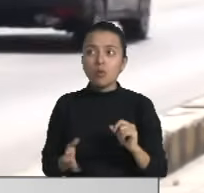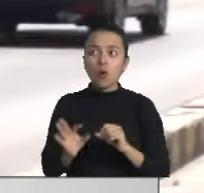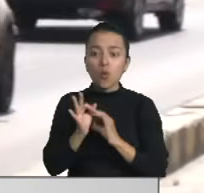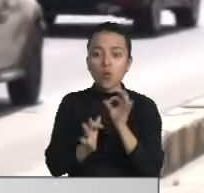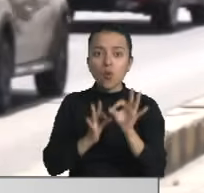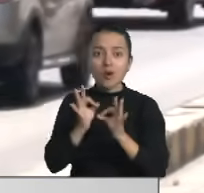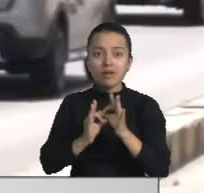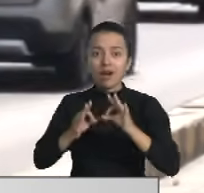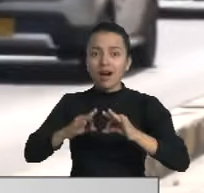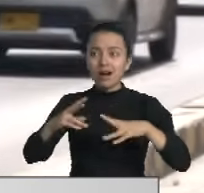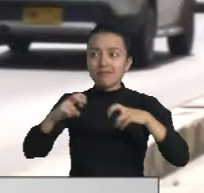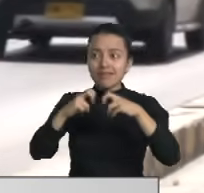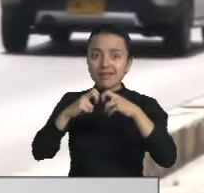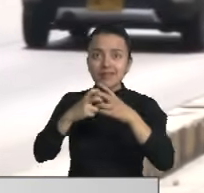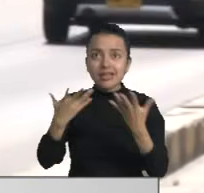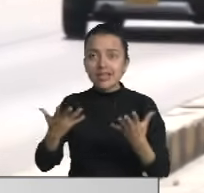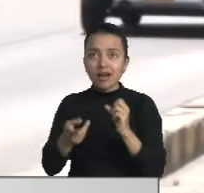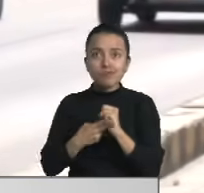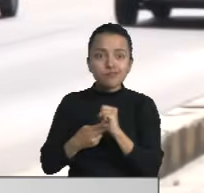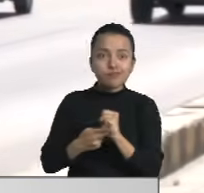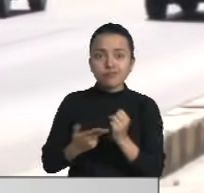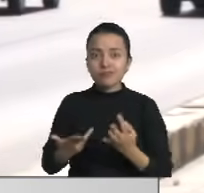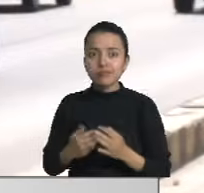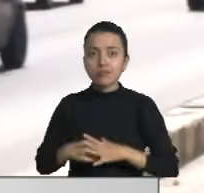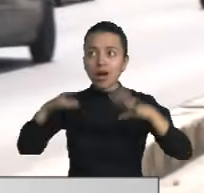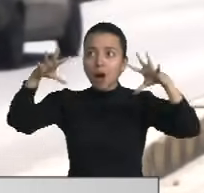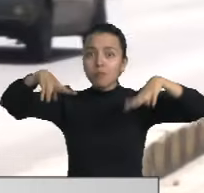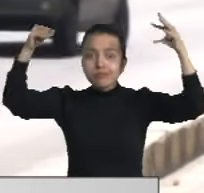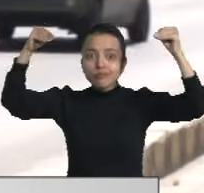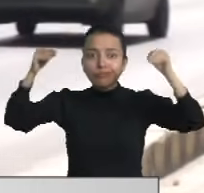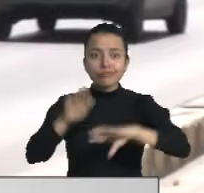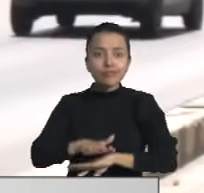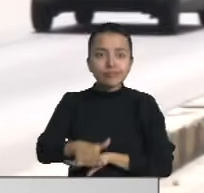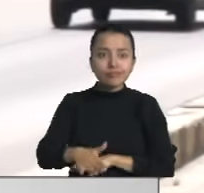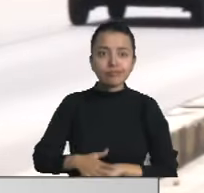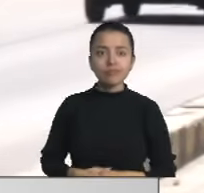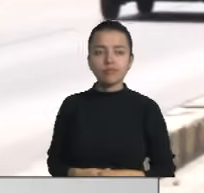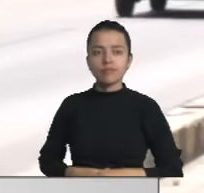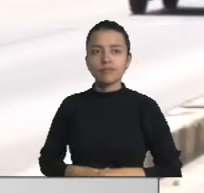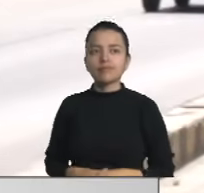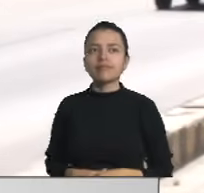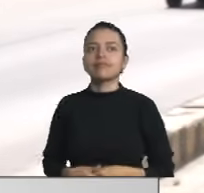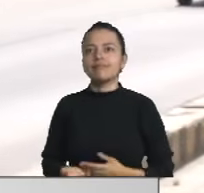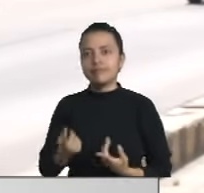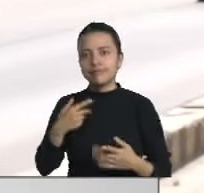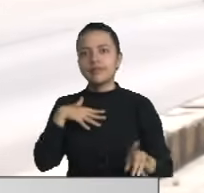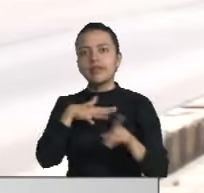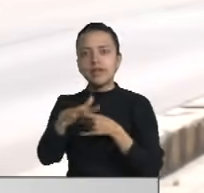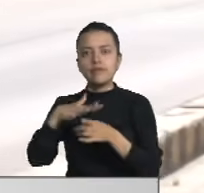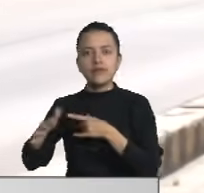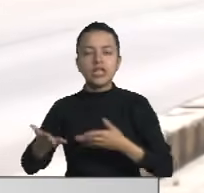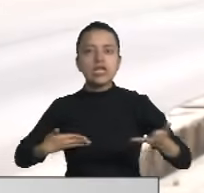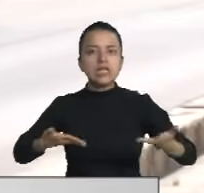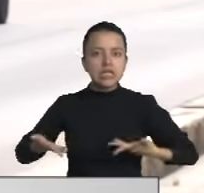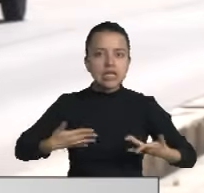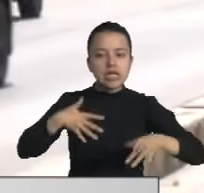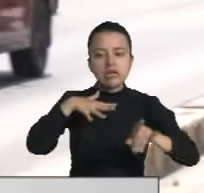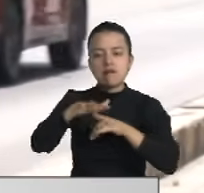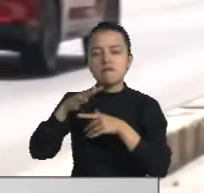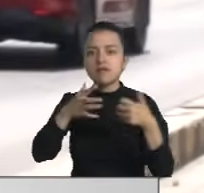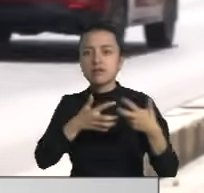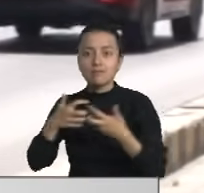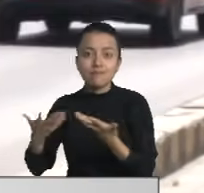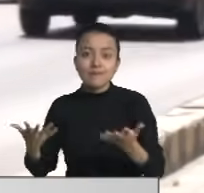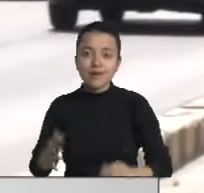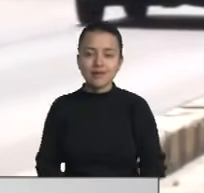5 medidas que expresan de manera inmediata deben acatar los establecimientos y las empresas que están congregados bajo